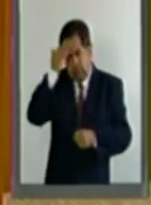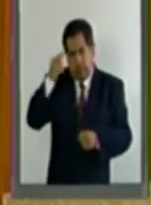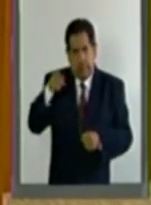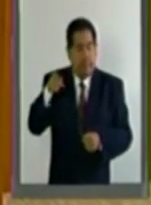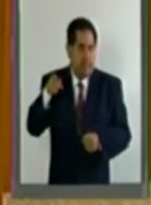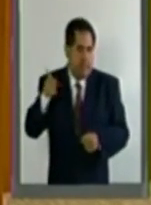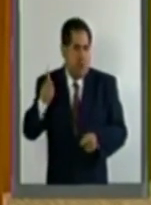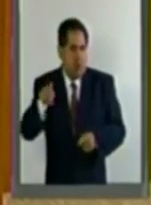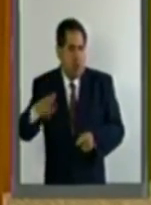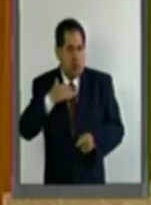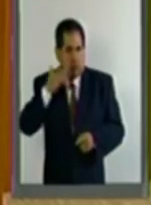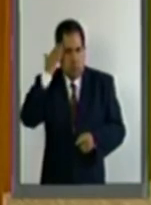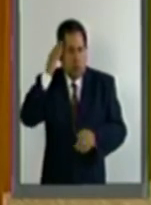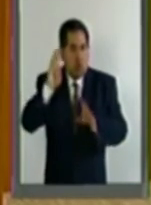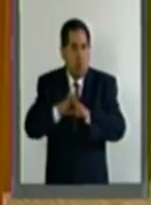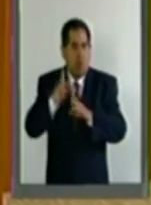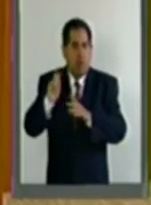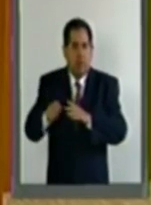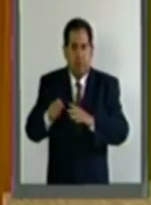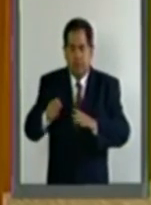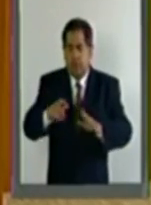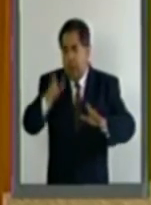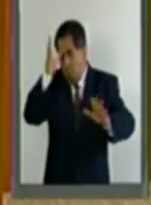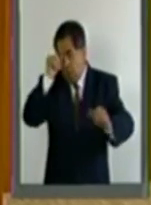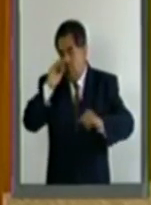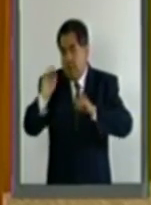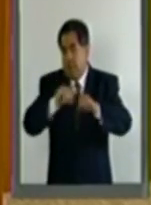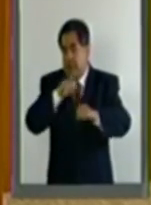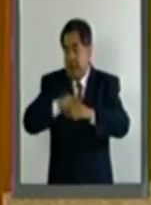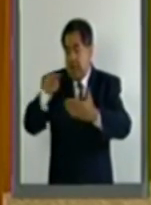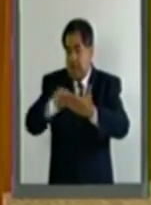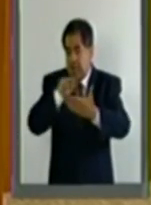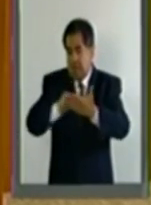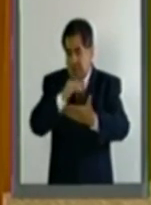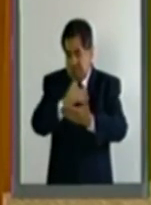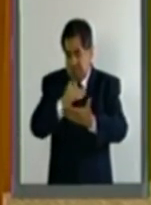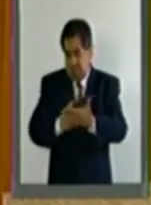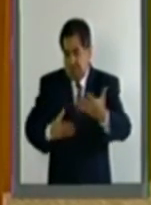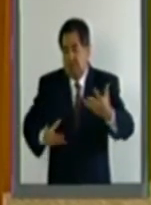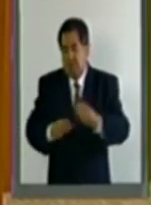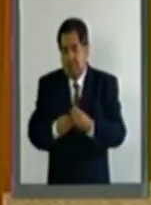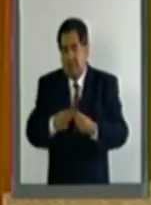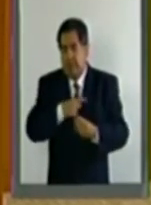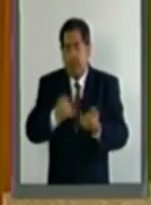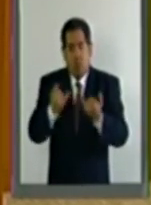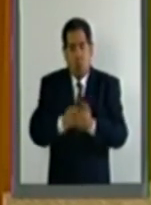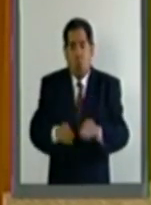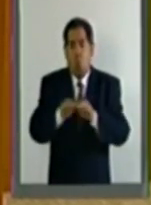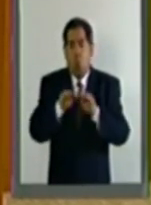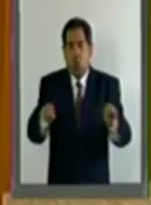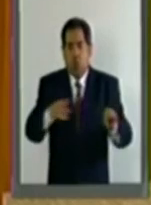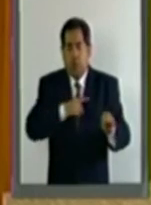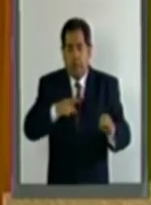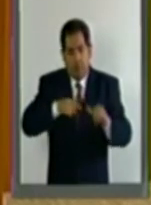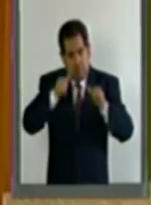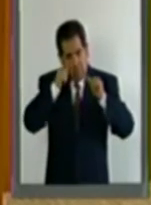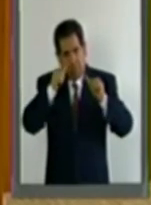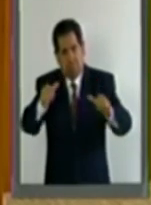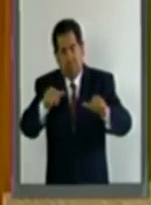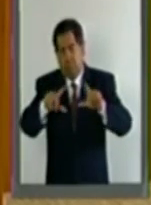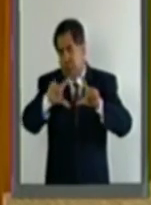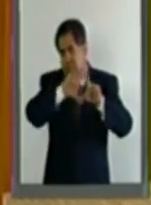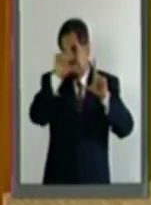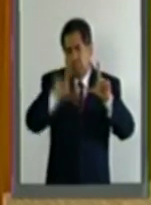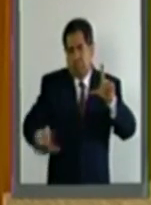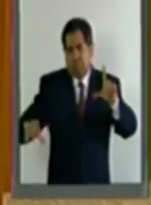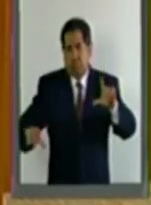saben bien lo que es un pacto federal y lo que es el trato equitativo que debemos dispensarnos entre